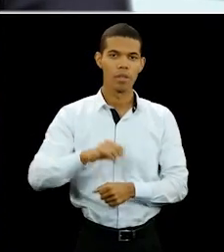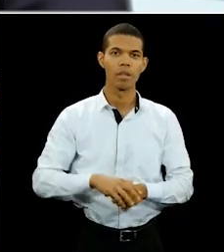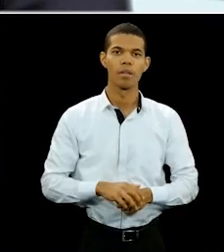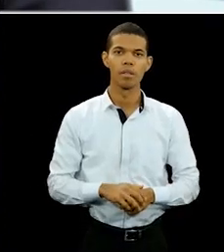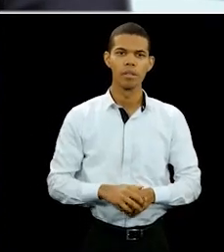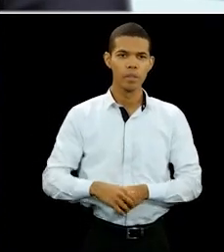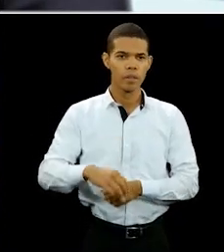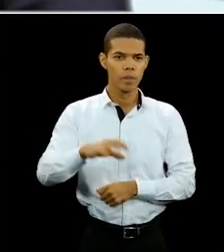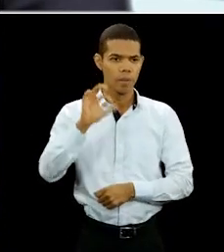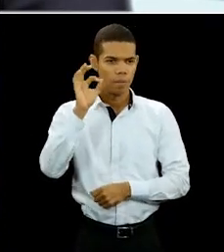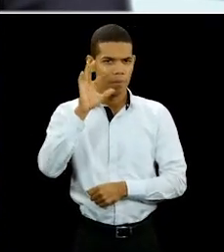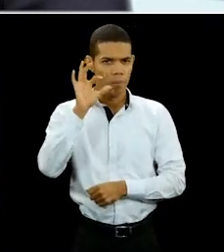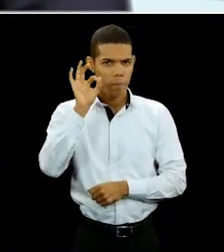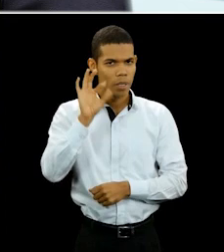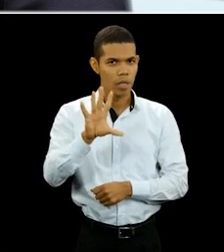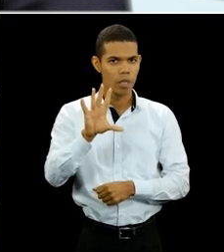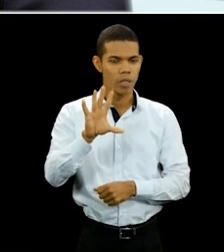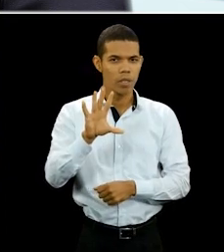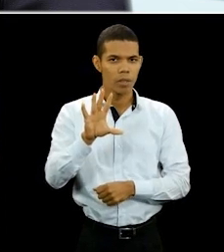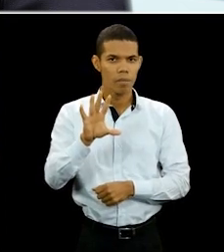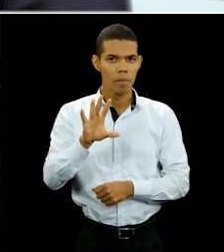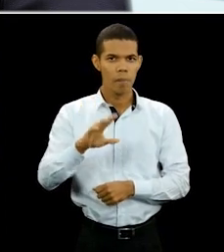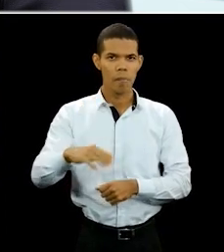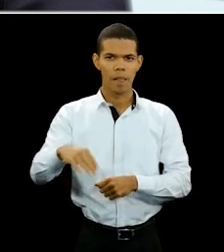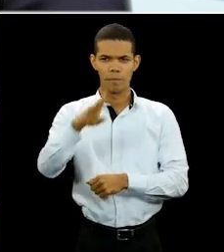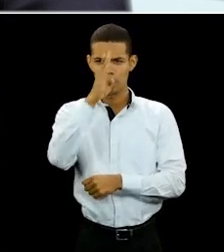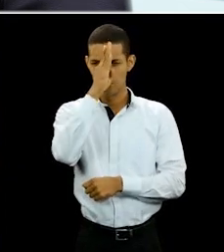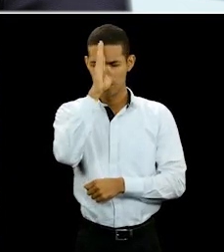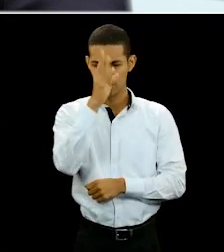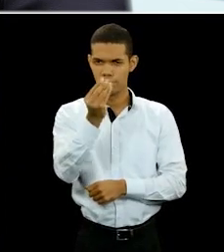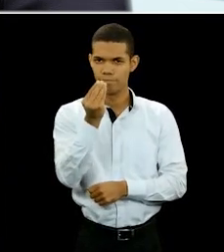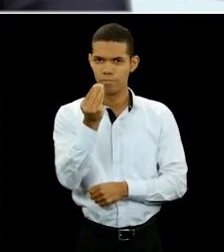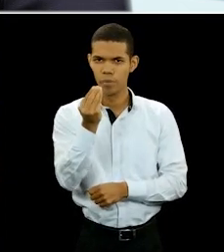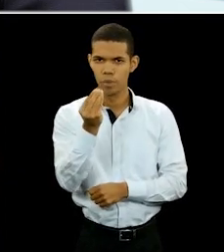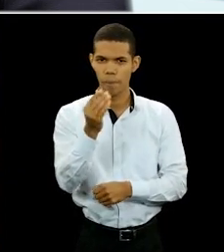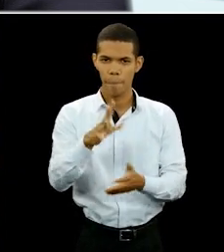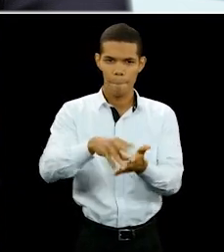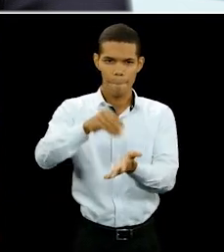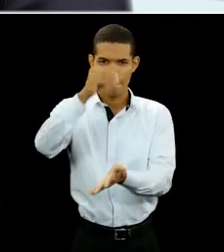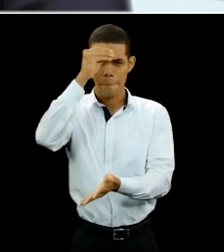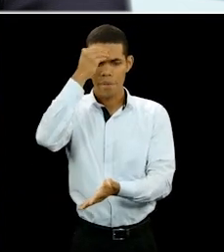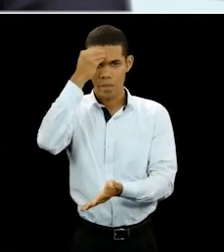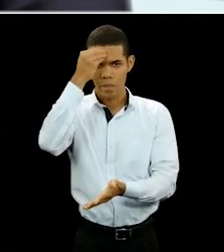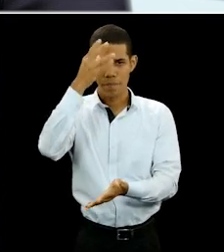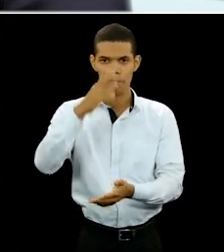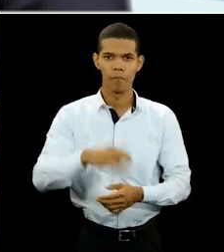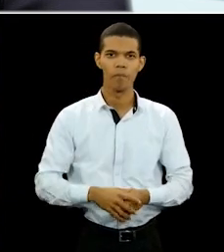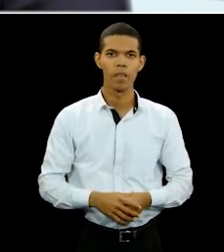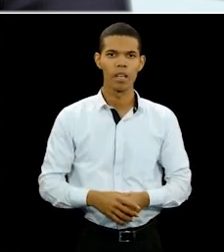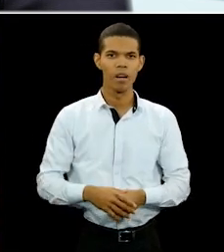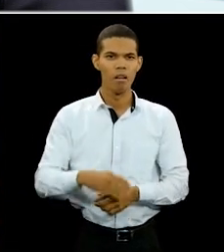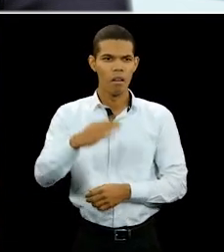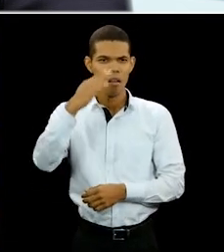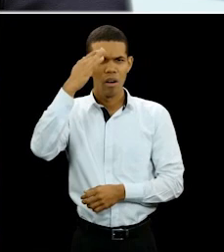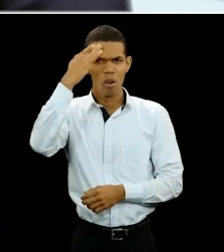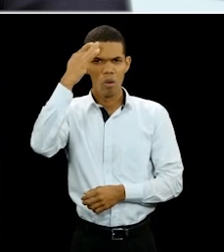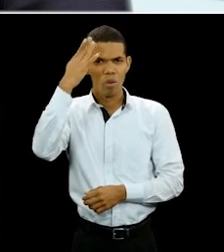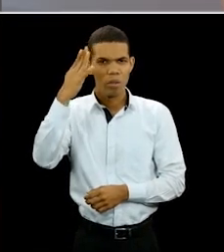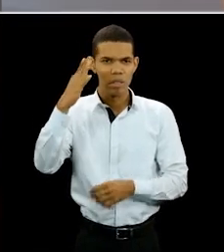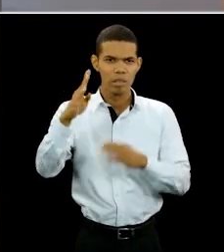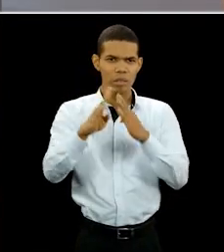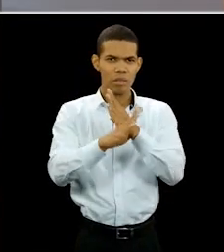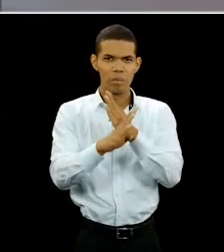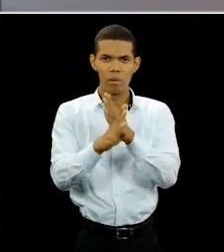todas las anteriores Yo quisiera que comenzáramos hablando Por qué el cautiverio por qué esa circunstancia tan difícil qué razones